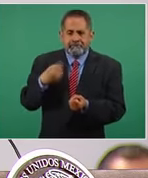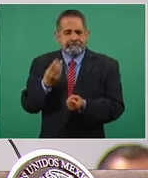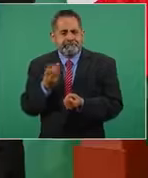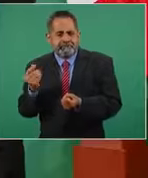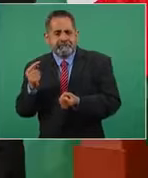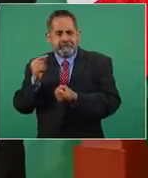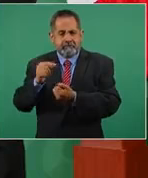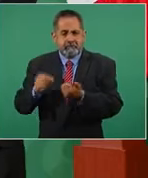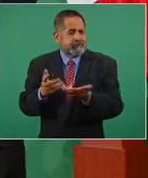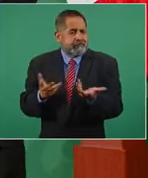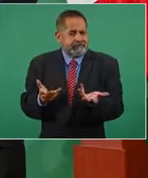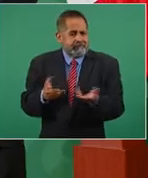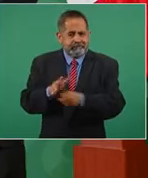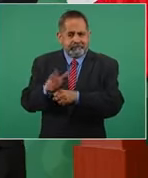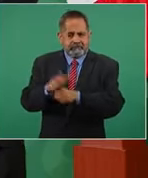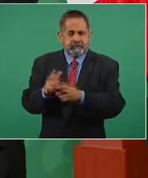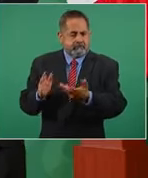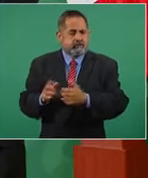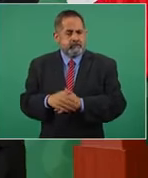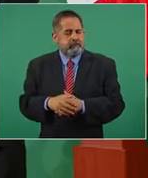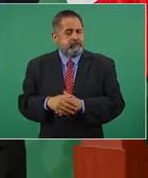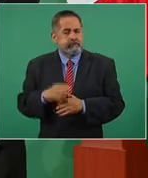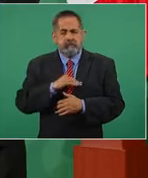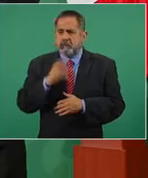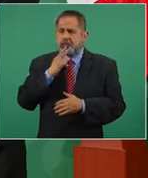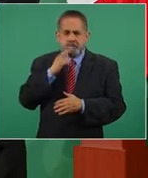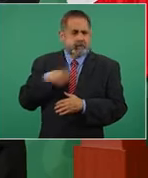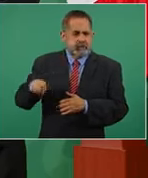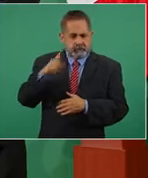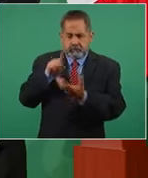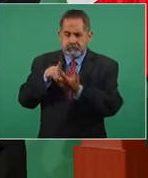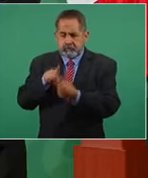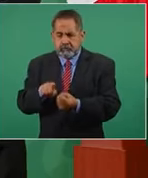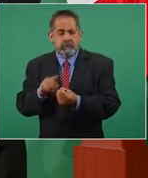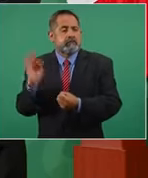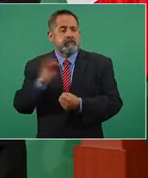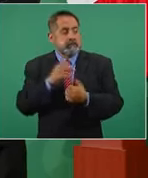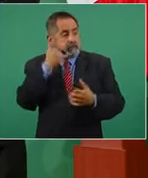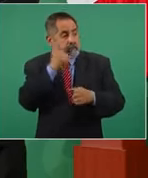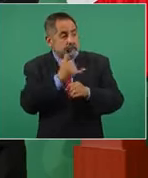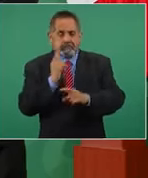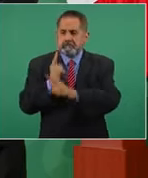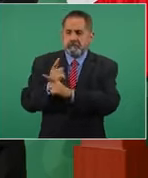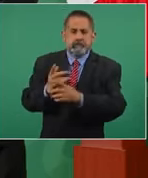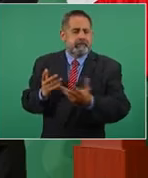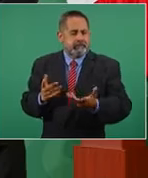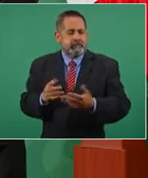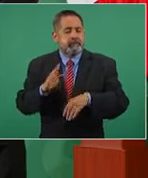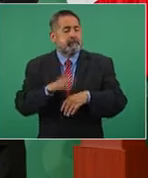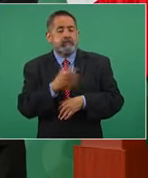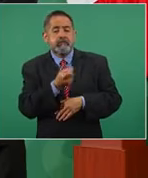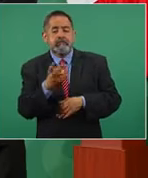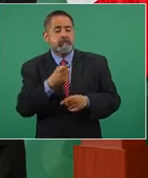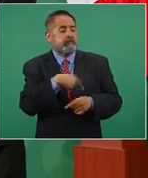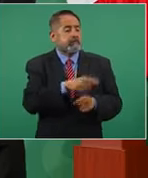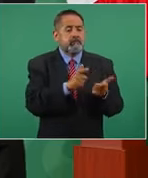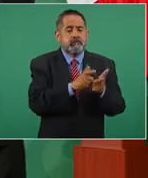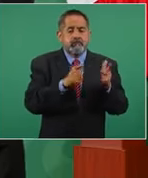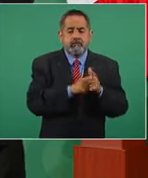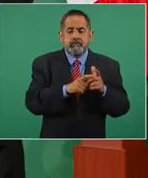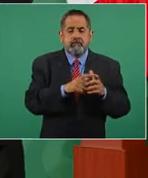fija. ¿Pero por qué esta oposición tan fuerte? Pues porque hay quien defiende un modelo